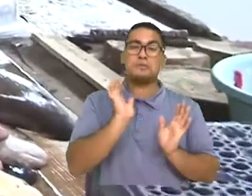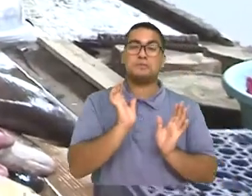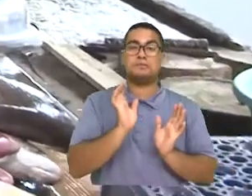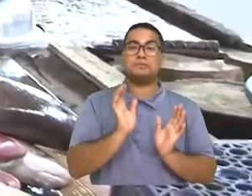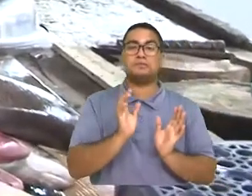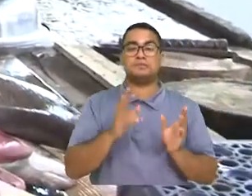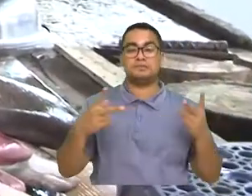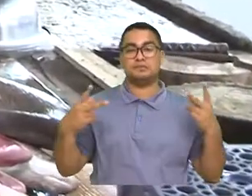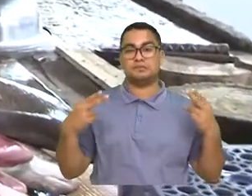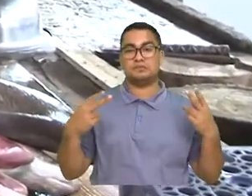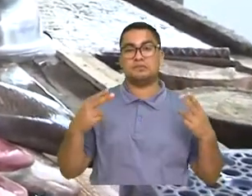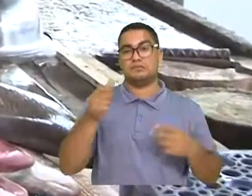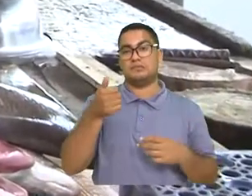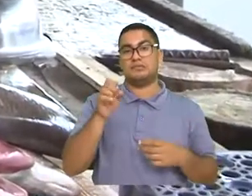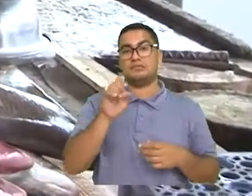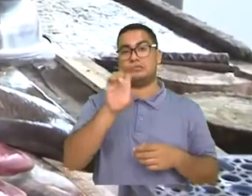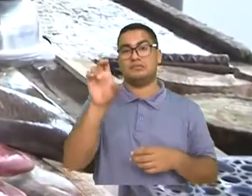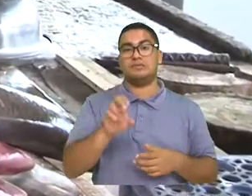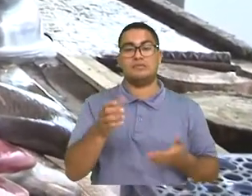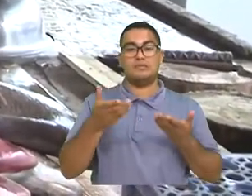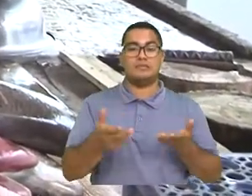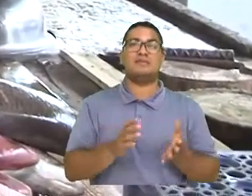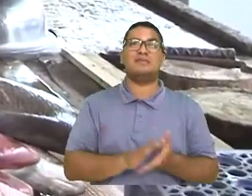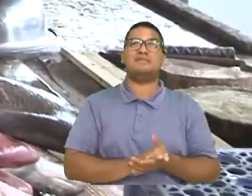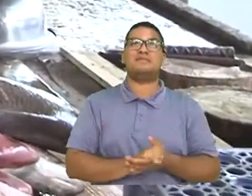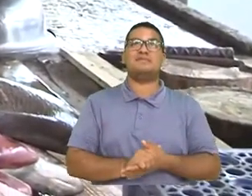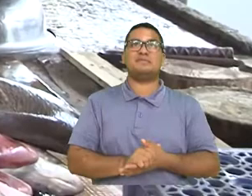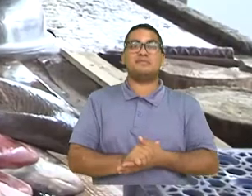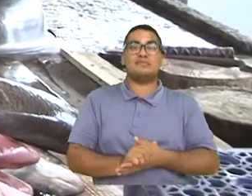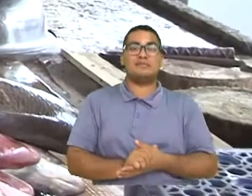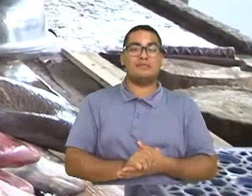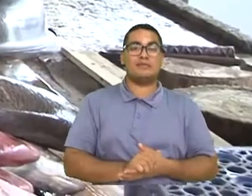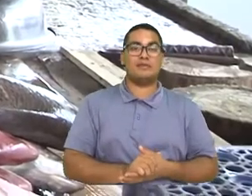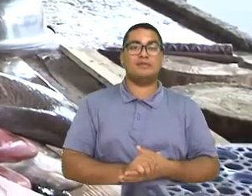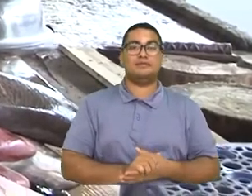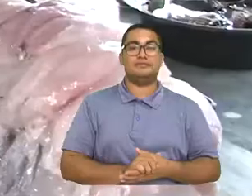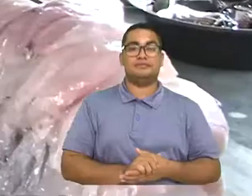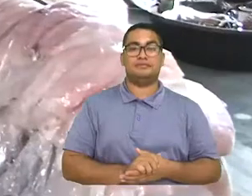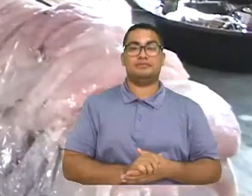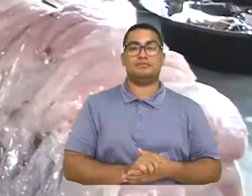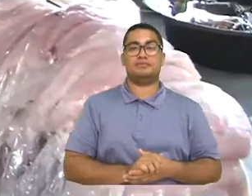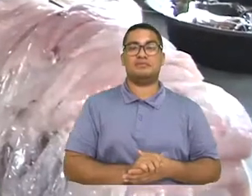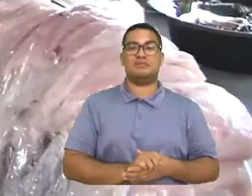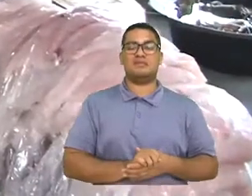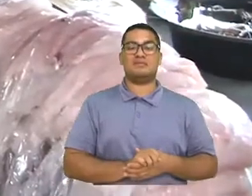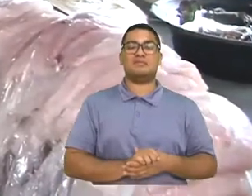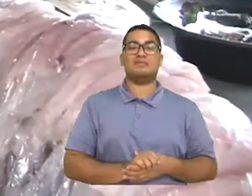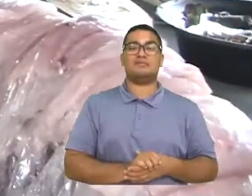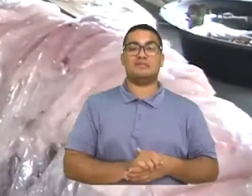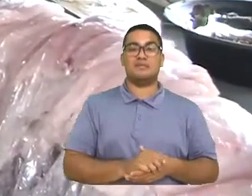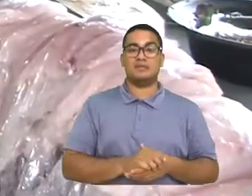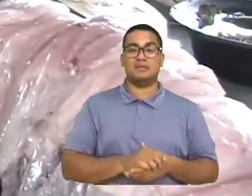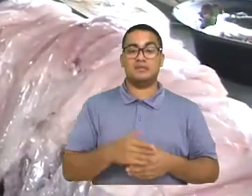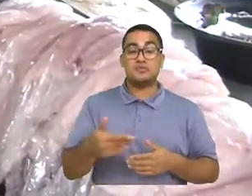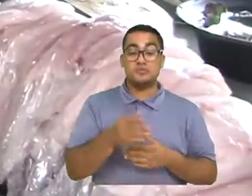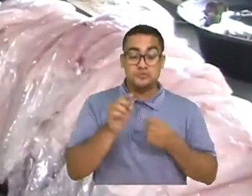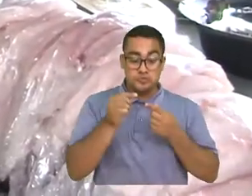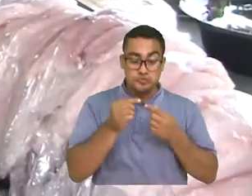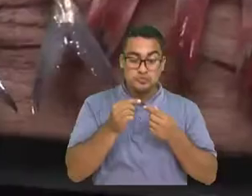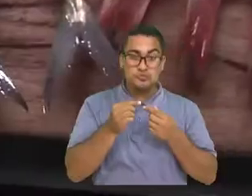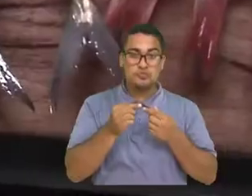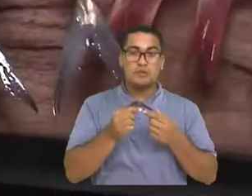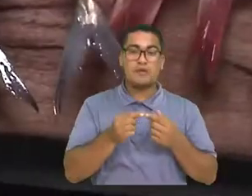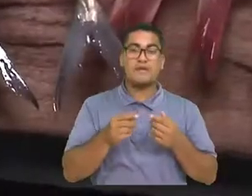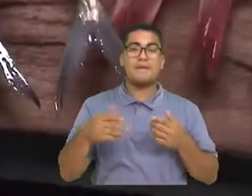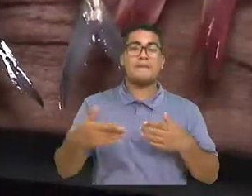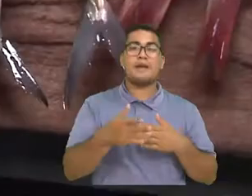jaiba, 60 córdoba la libra. ¿Y el lojo? 50 la ración de 3. Las sardinas o pescado seco son